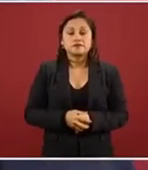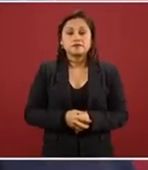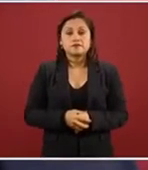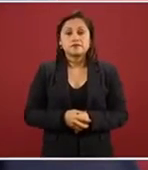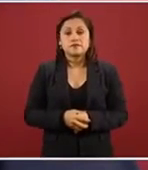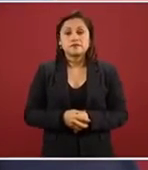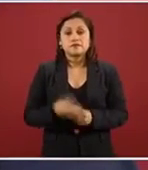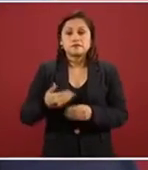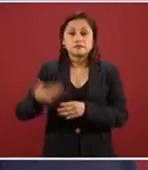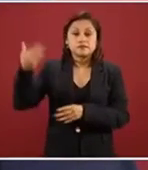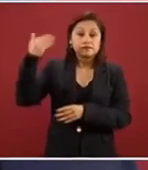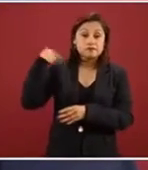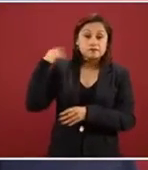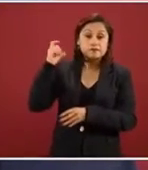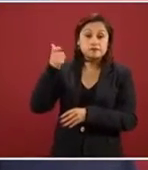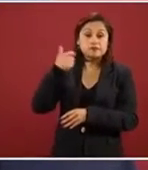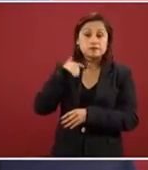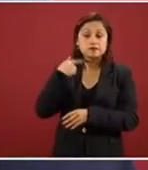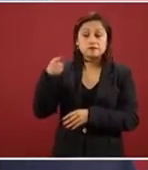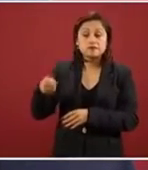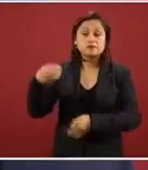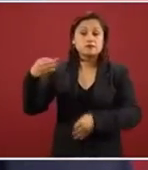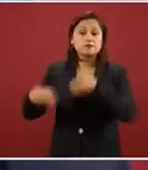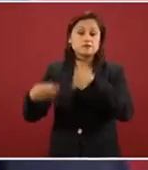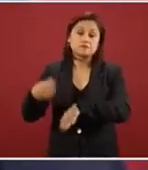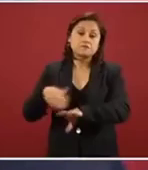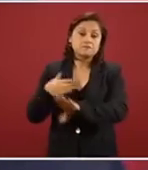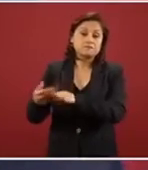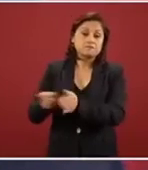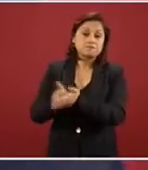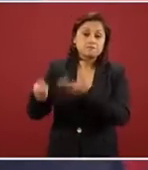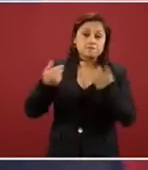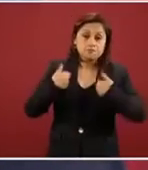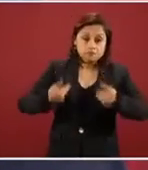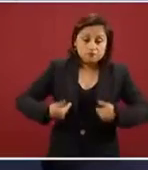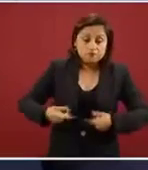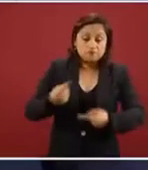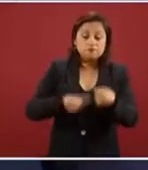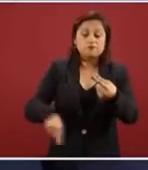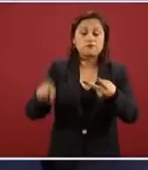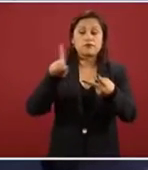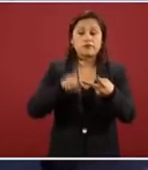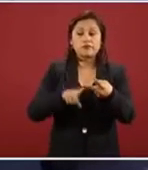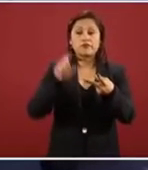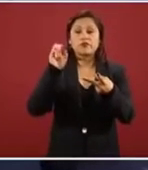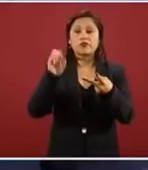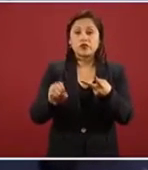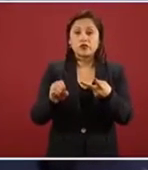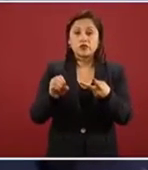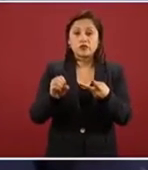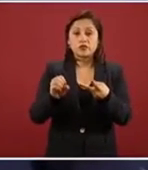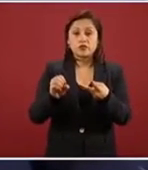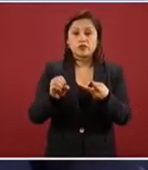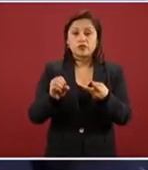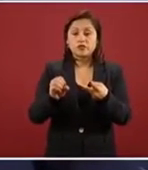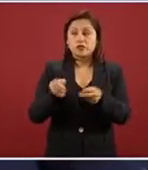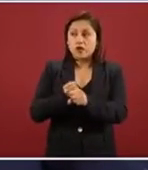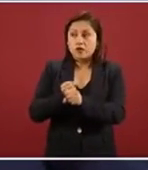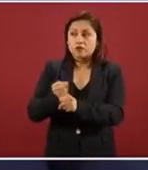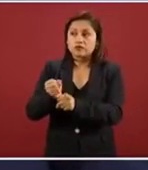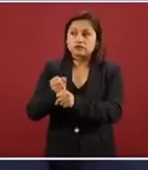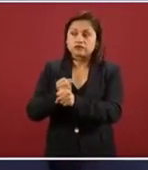violaron derechos humanos, que se llevaron a cabo estas prácticas de